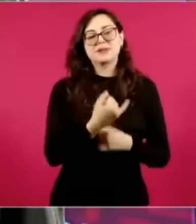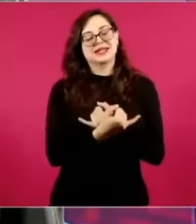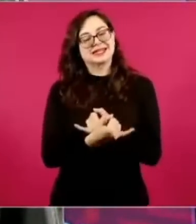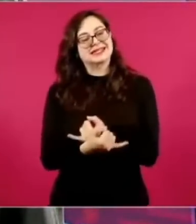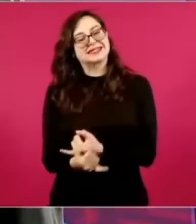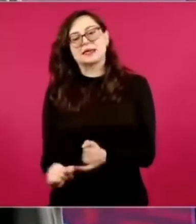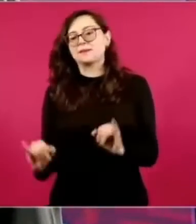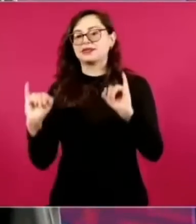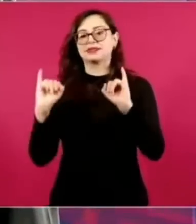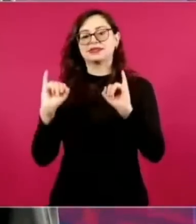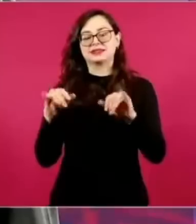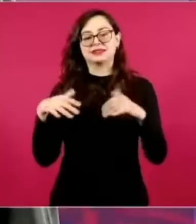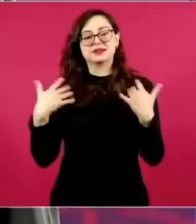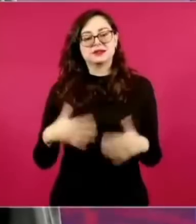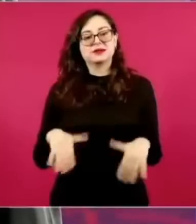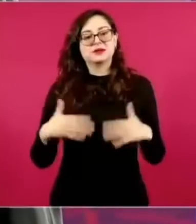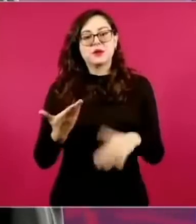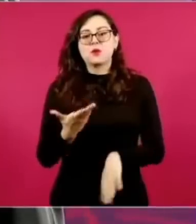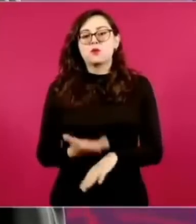Es fundamental